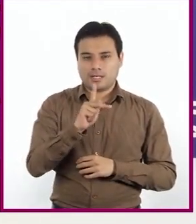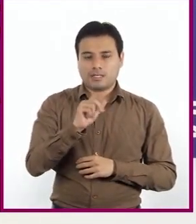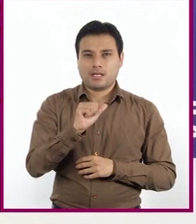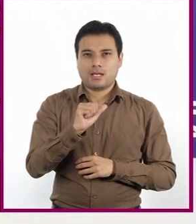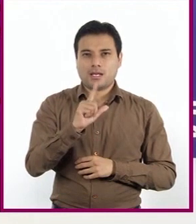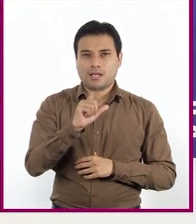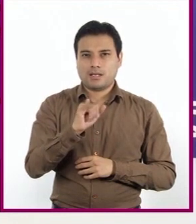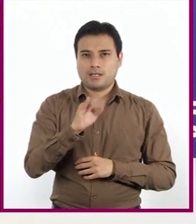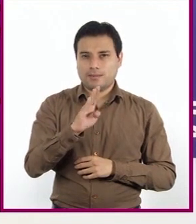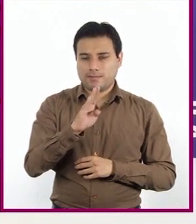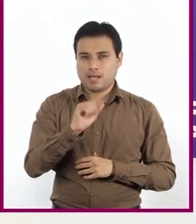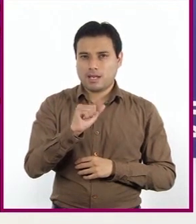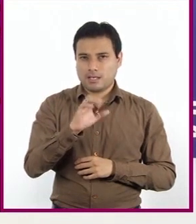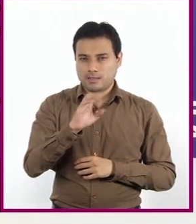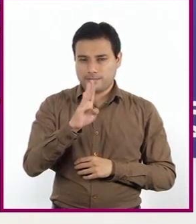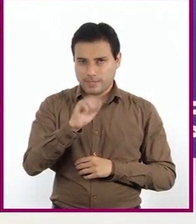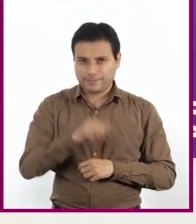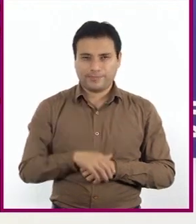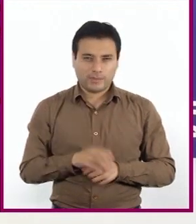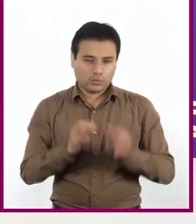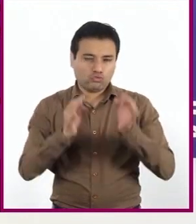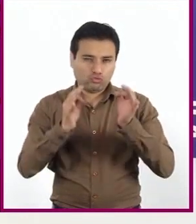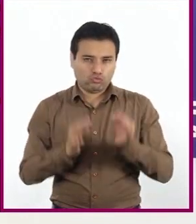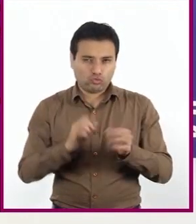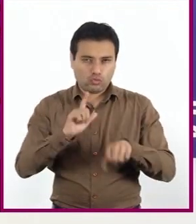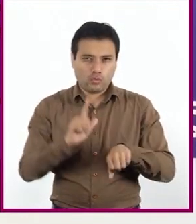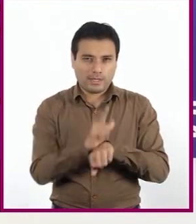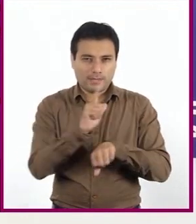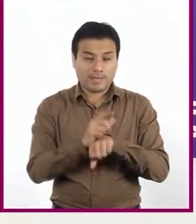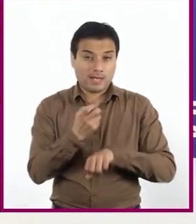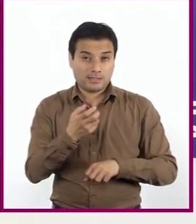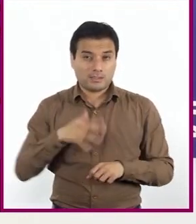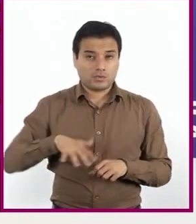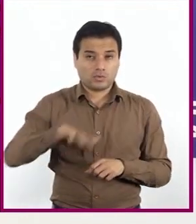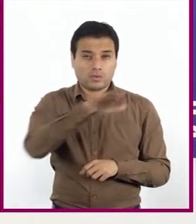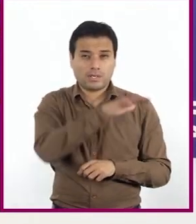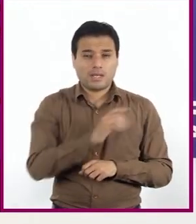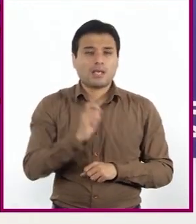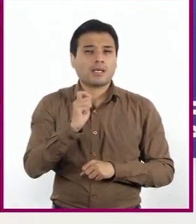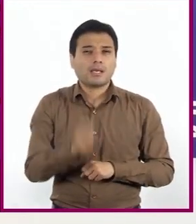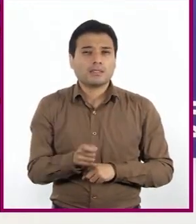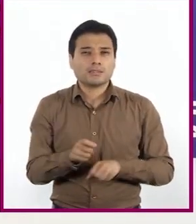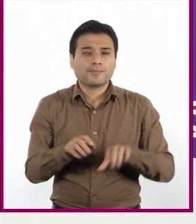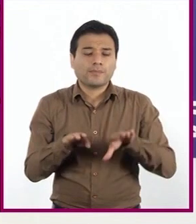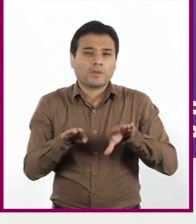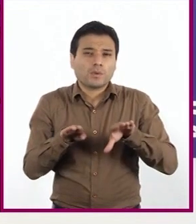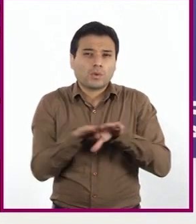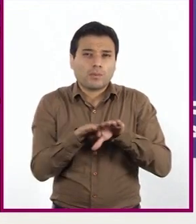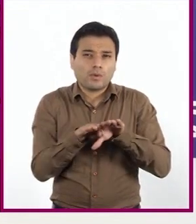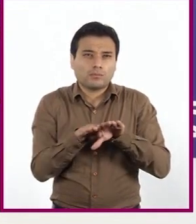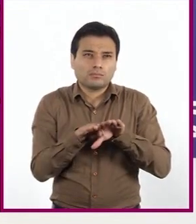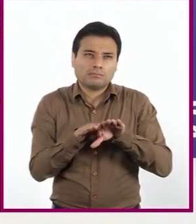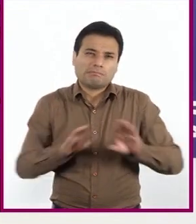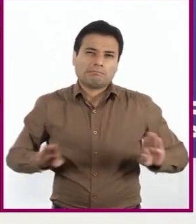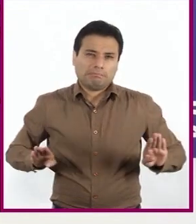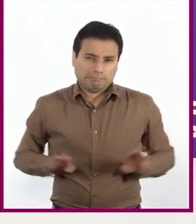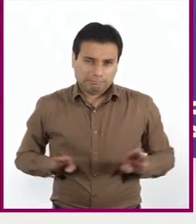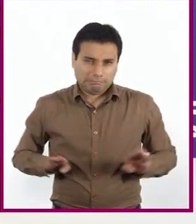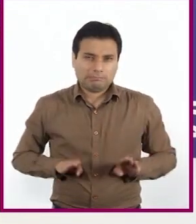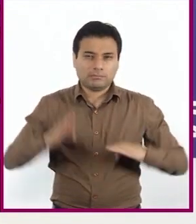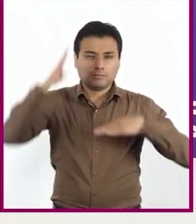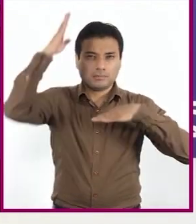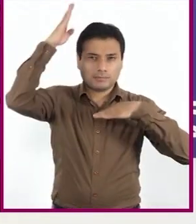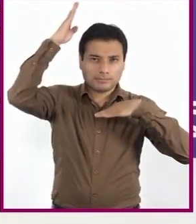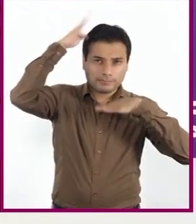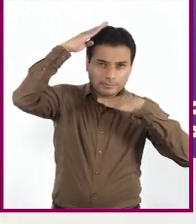Tac-Alic-Af-Aj, en Guatemala. Esta zona es considerada como el eslabón entre el estilo olmeca y el inicio del